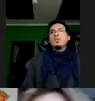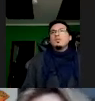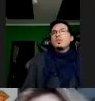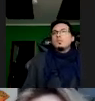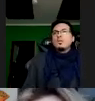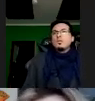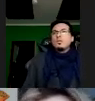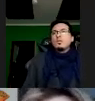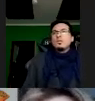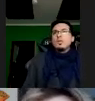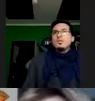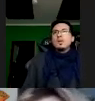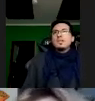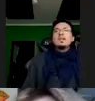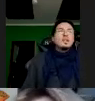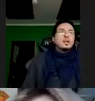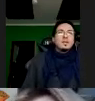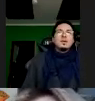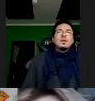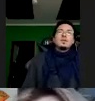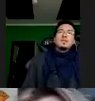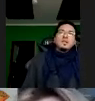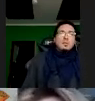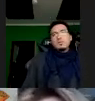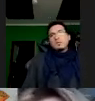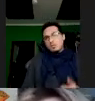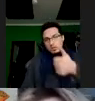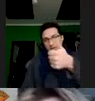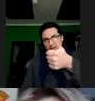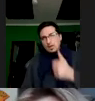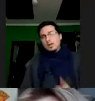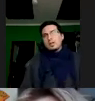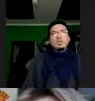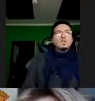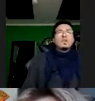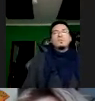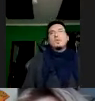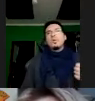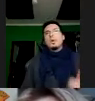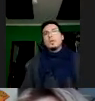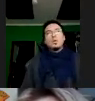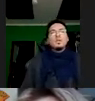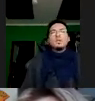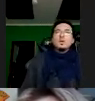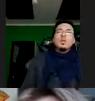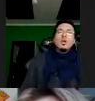estos instrumentos. No podemos hacerle el quite. Necesitamos el cartabón, necesitamos una escuadra